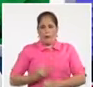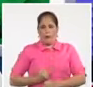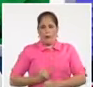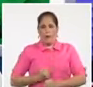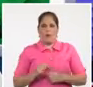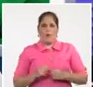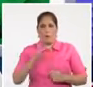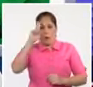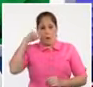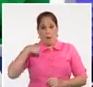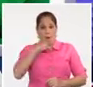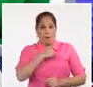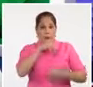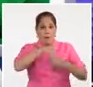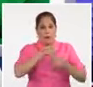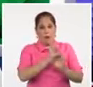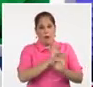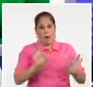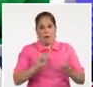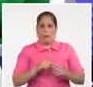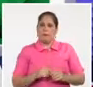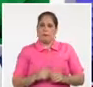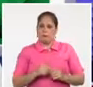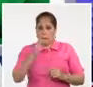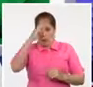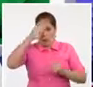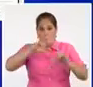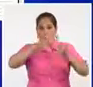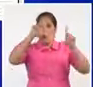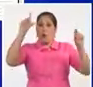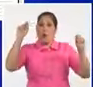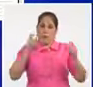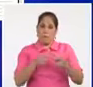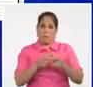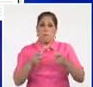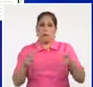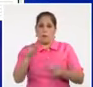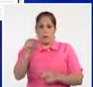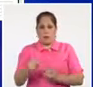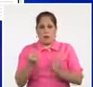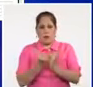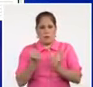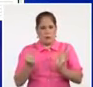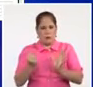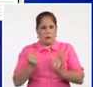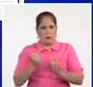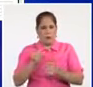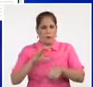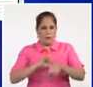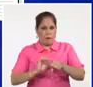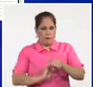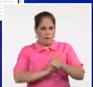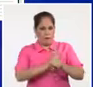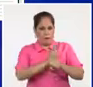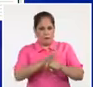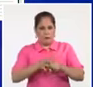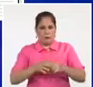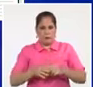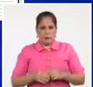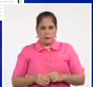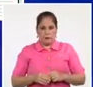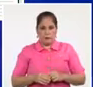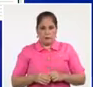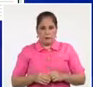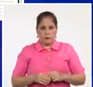Cuba incrementa su tasa de incidencia de casos confirmados de COVID-19 por